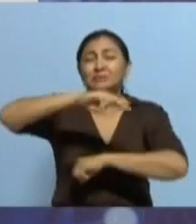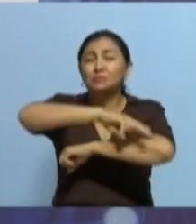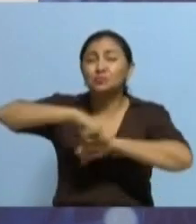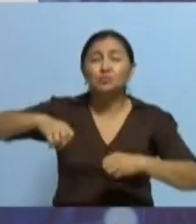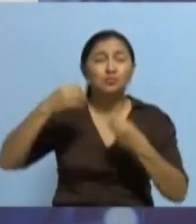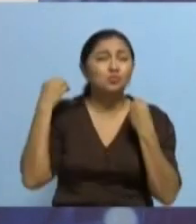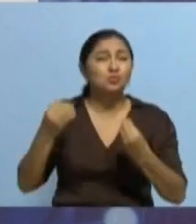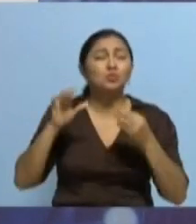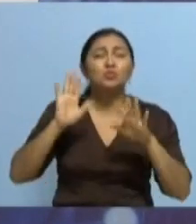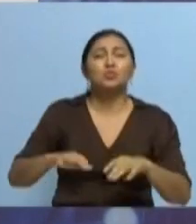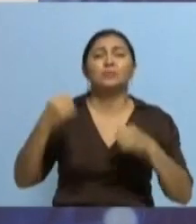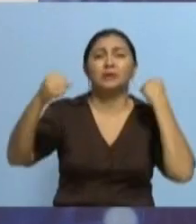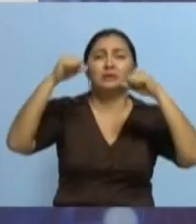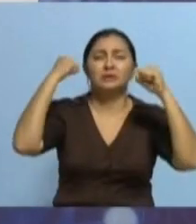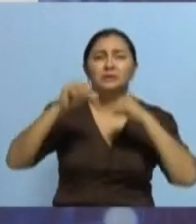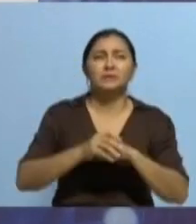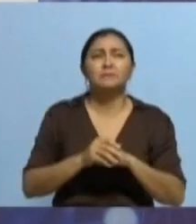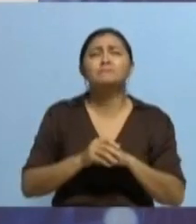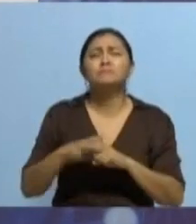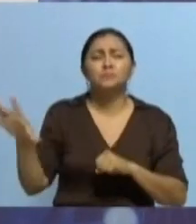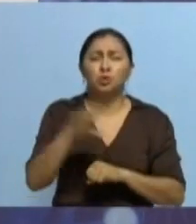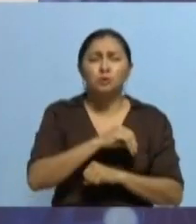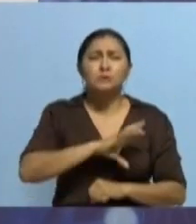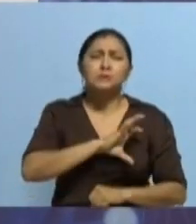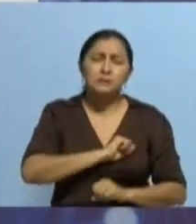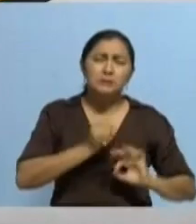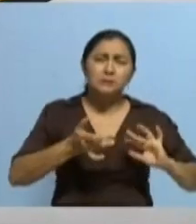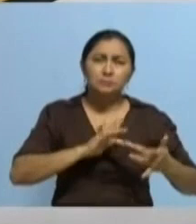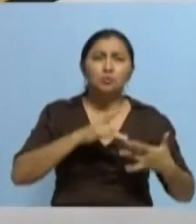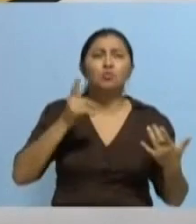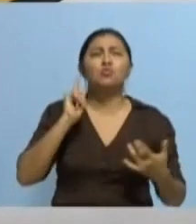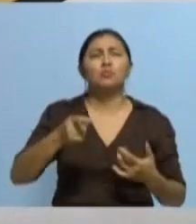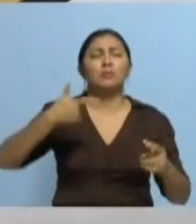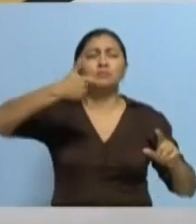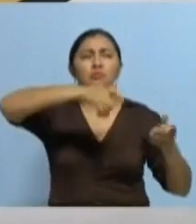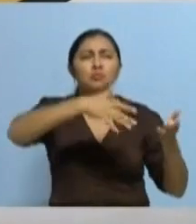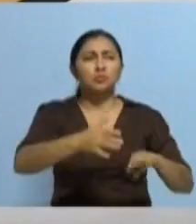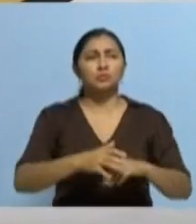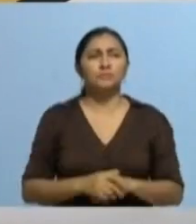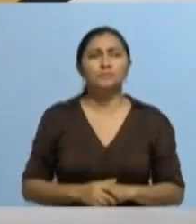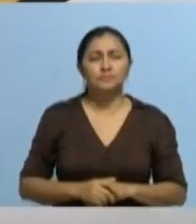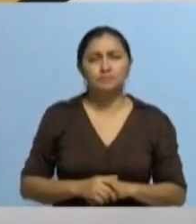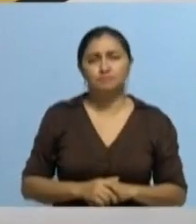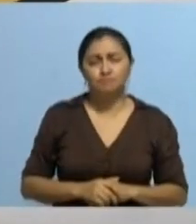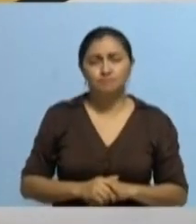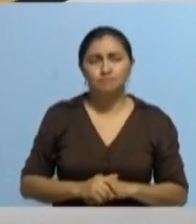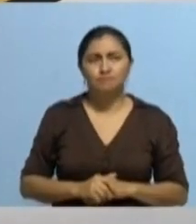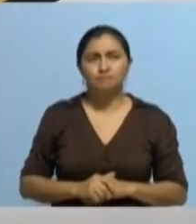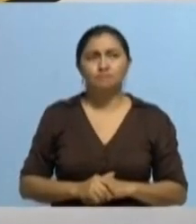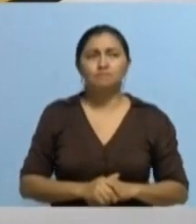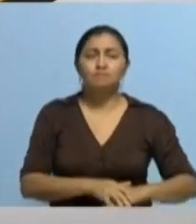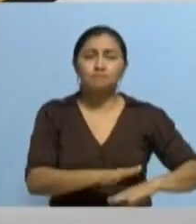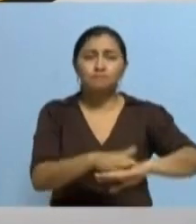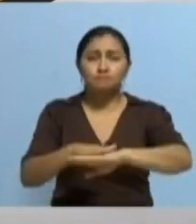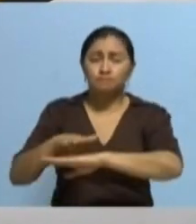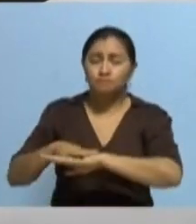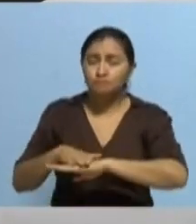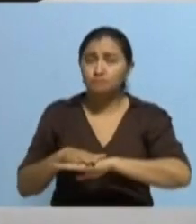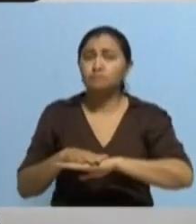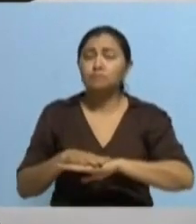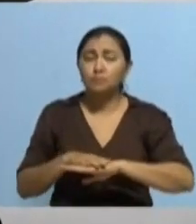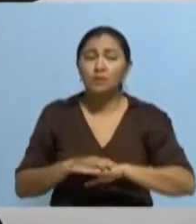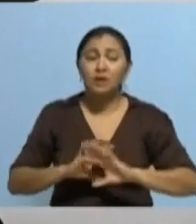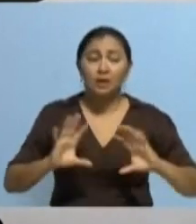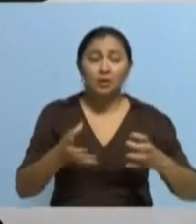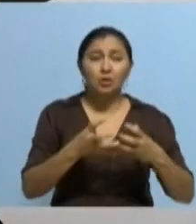Taxis, expresó que están de luto por el asesinato de su compañero. Es de anotar de que el gremio está